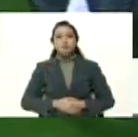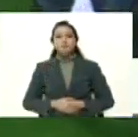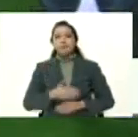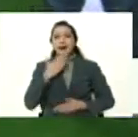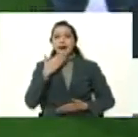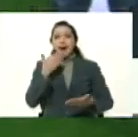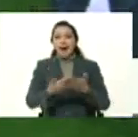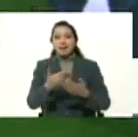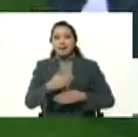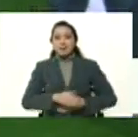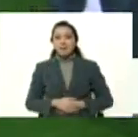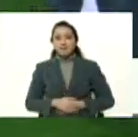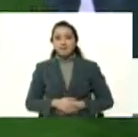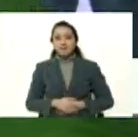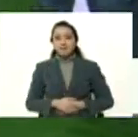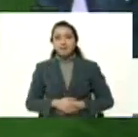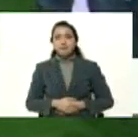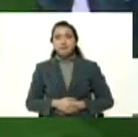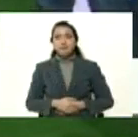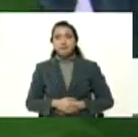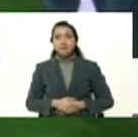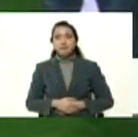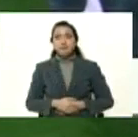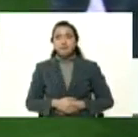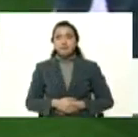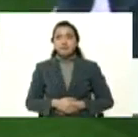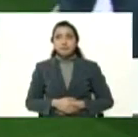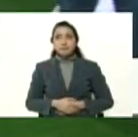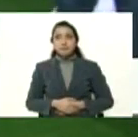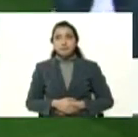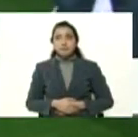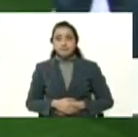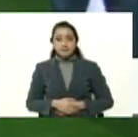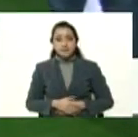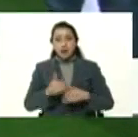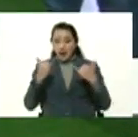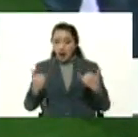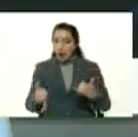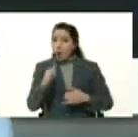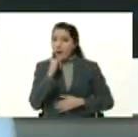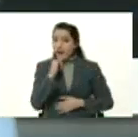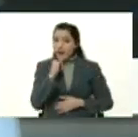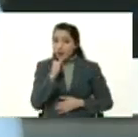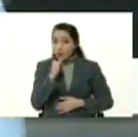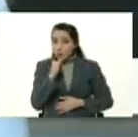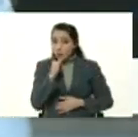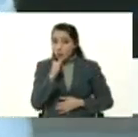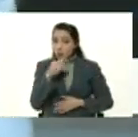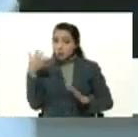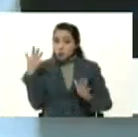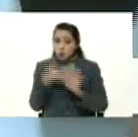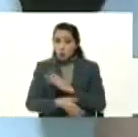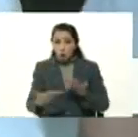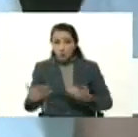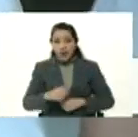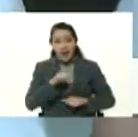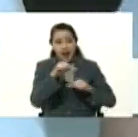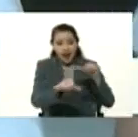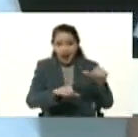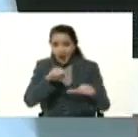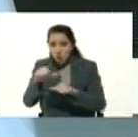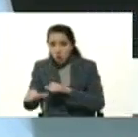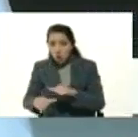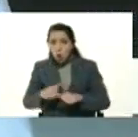gracias. Señor presidente, no puedo dejar de informarle que entre las asociaciones que